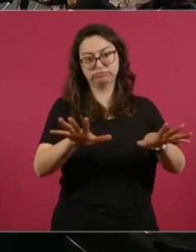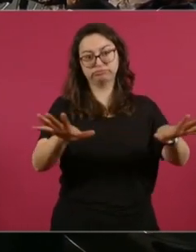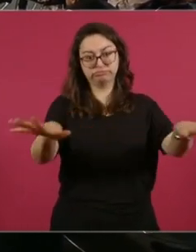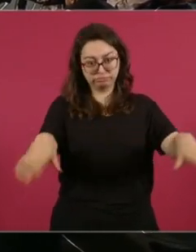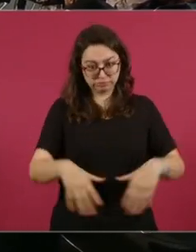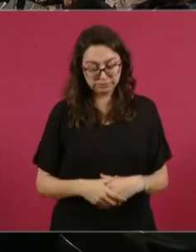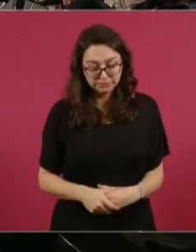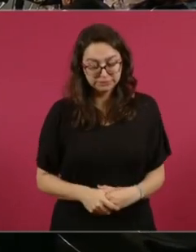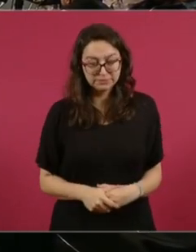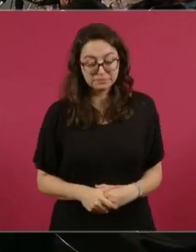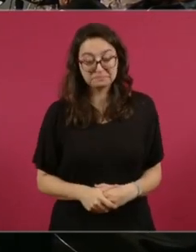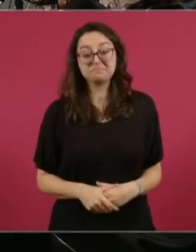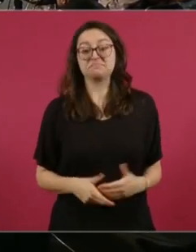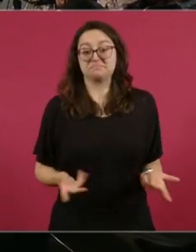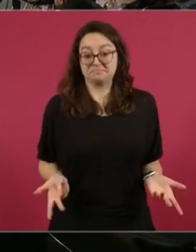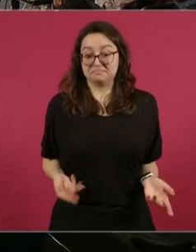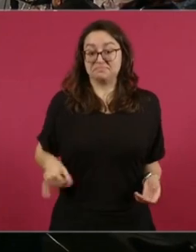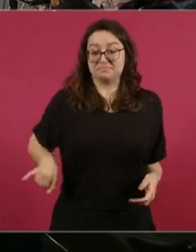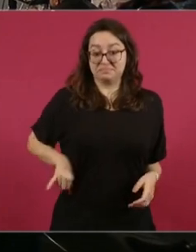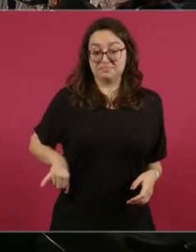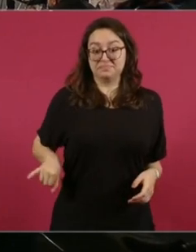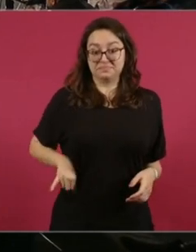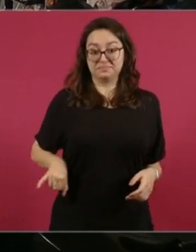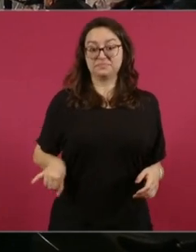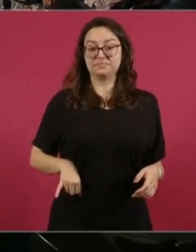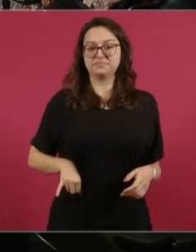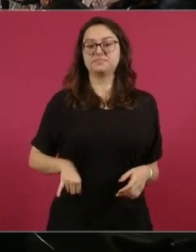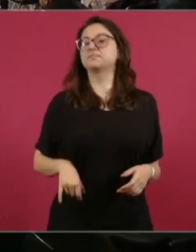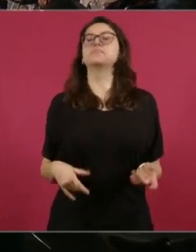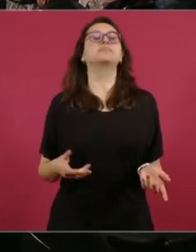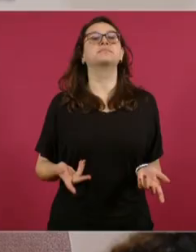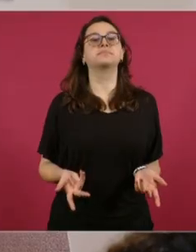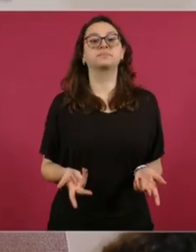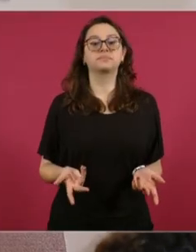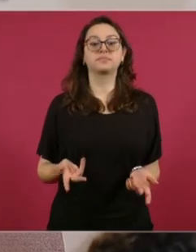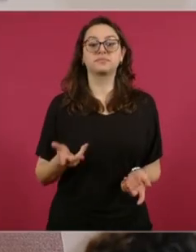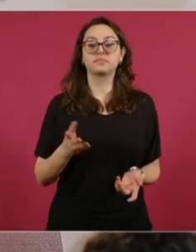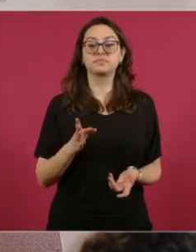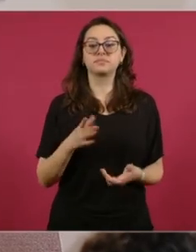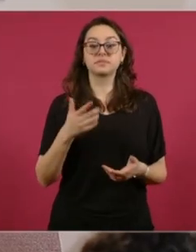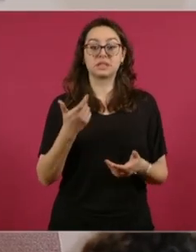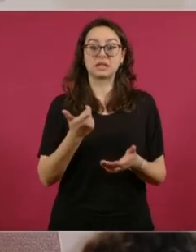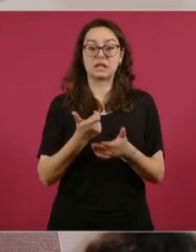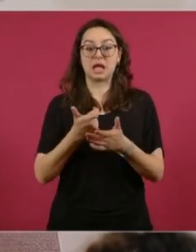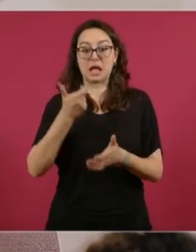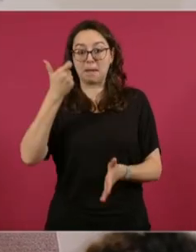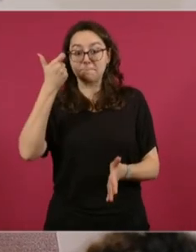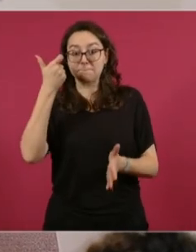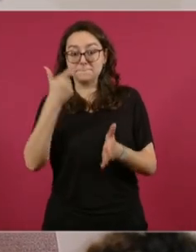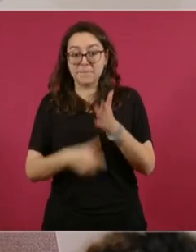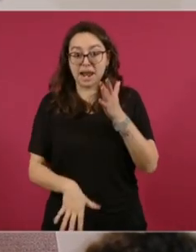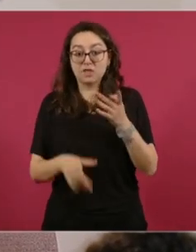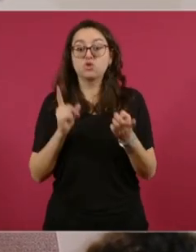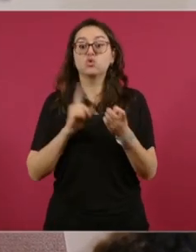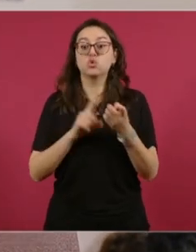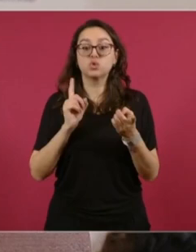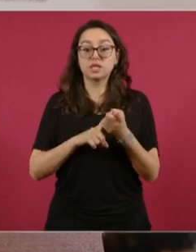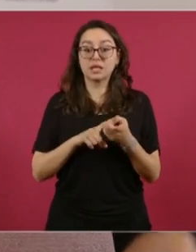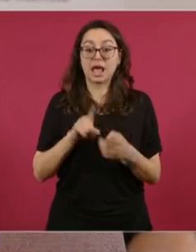porque donde están más baratos los bots es en Argentina,